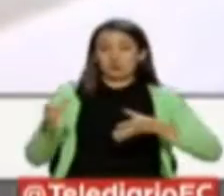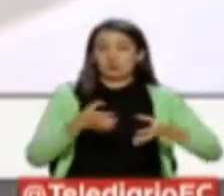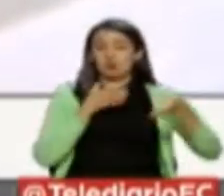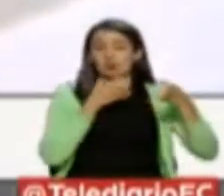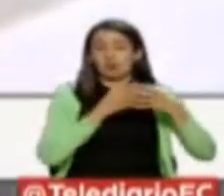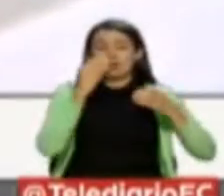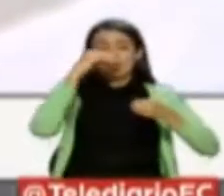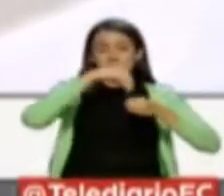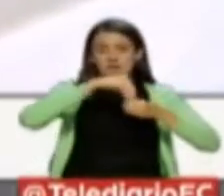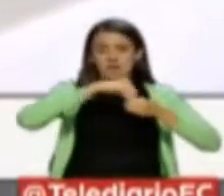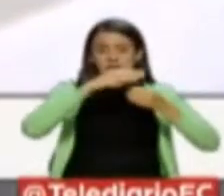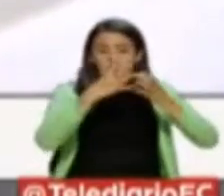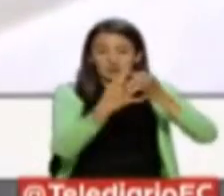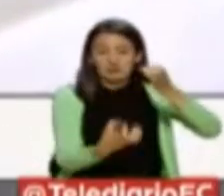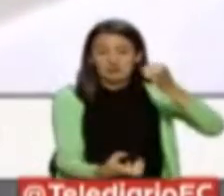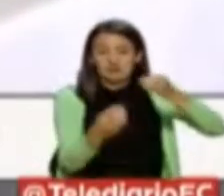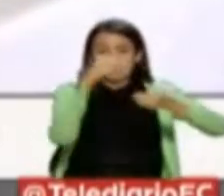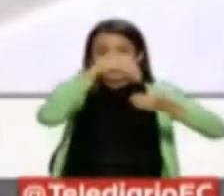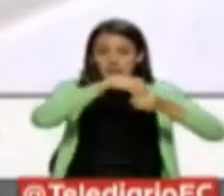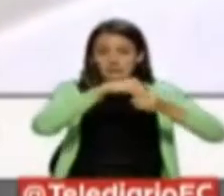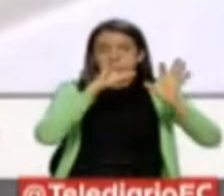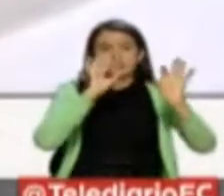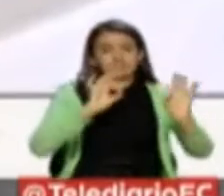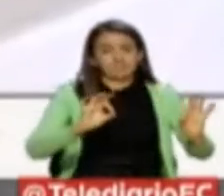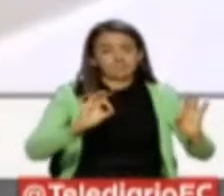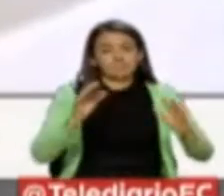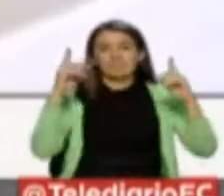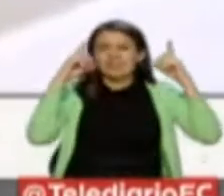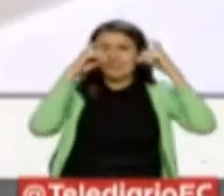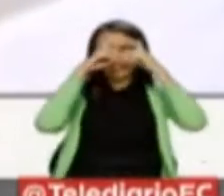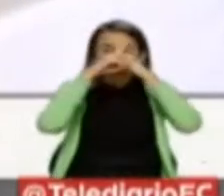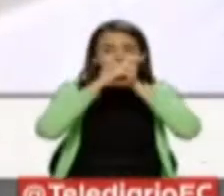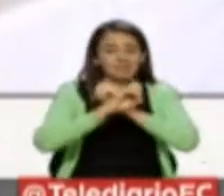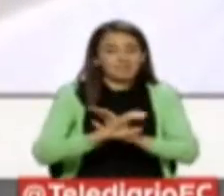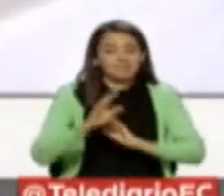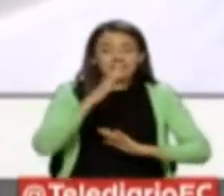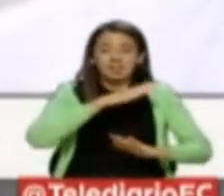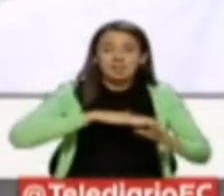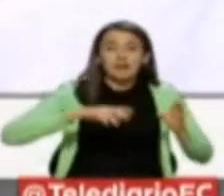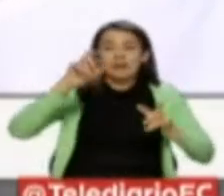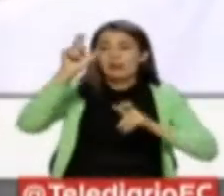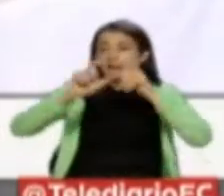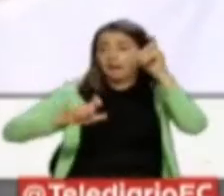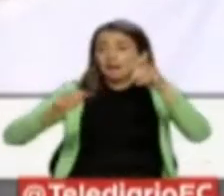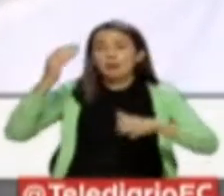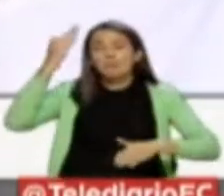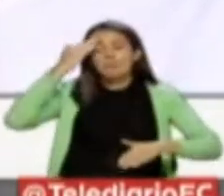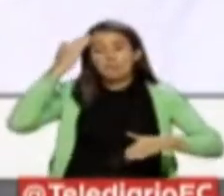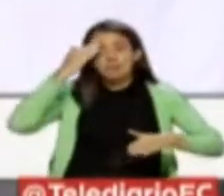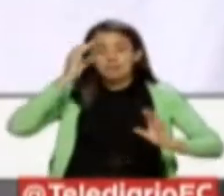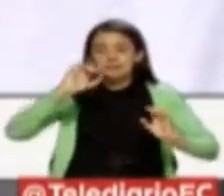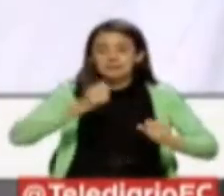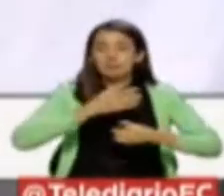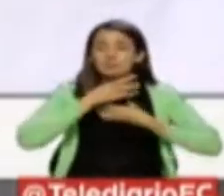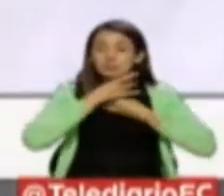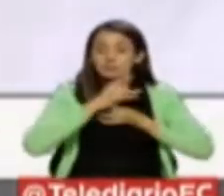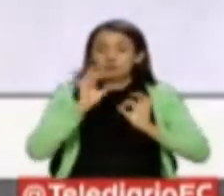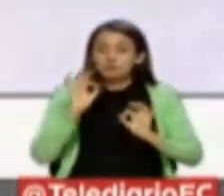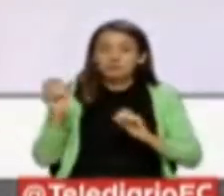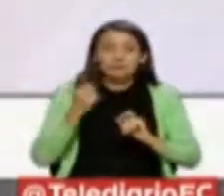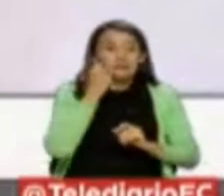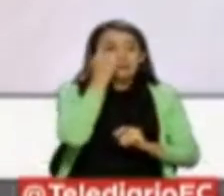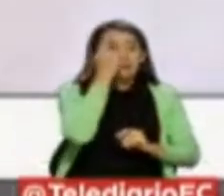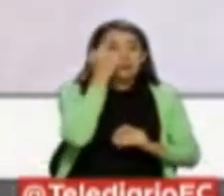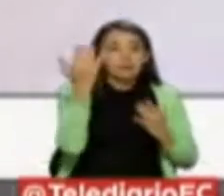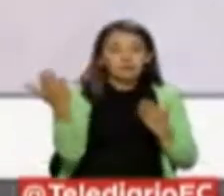armarle adentro la fotografía. Es bien complejo. Eso, le digo, la gente tiene que saber del arte para entender lo que